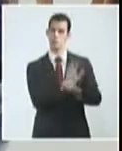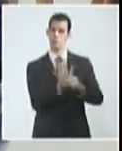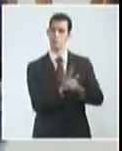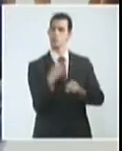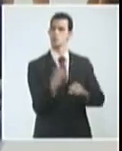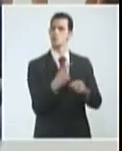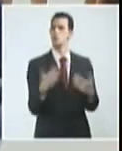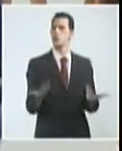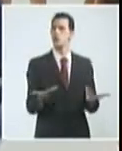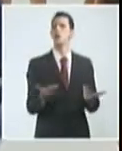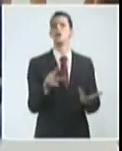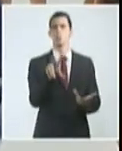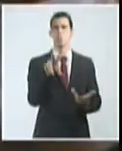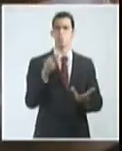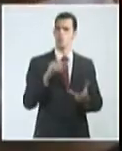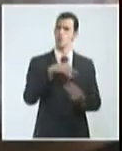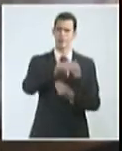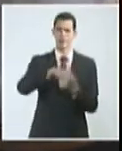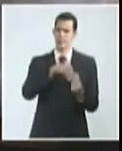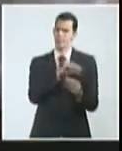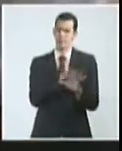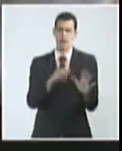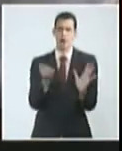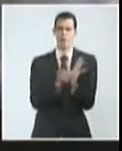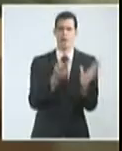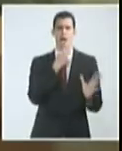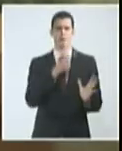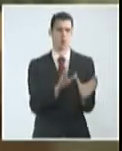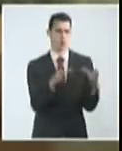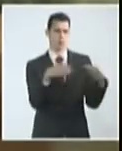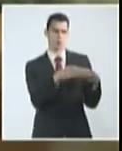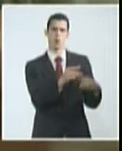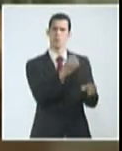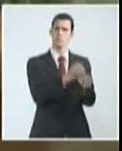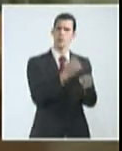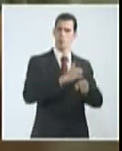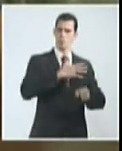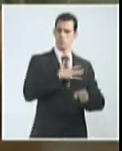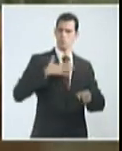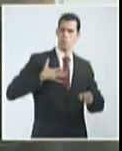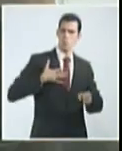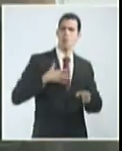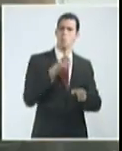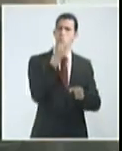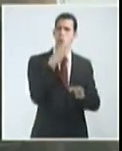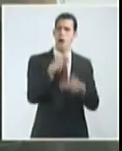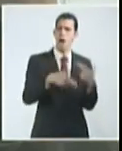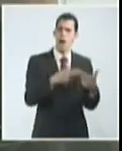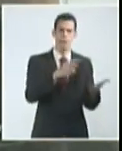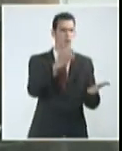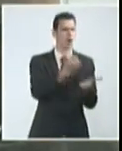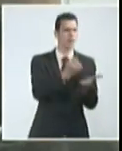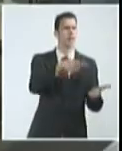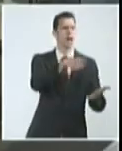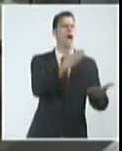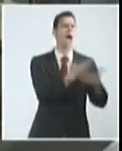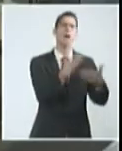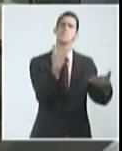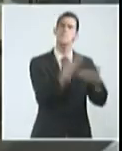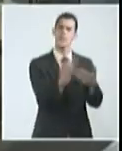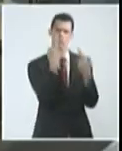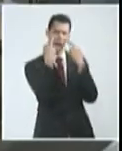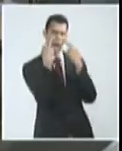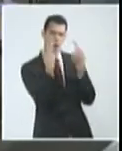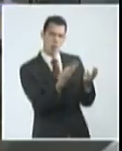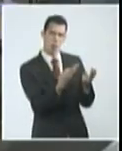económicos. Está fluyendo, yo diría, con un buen ritmo la aprobación de